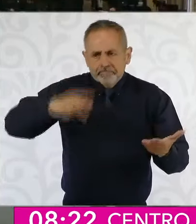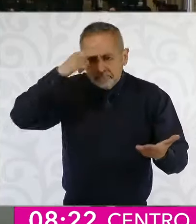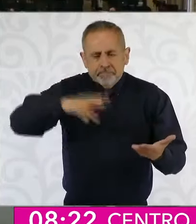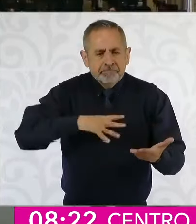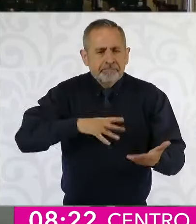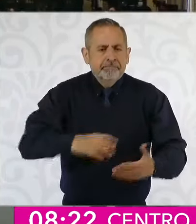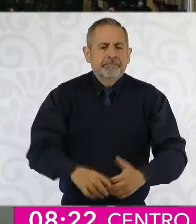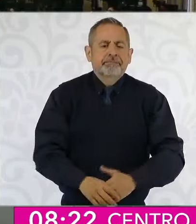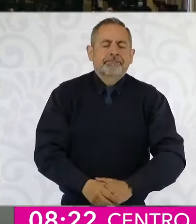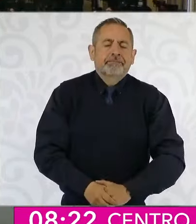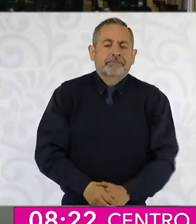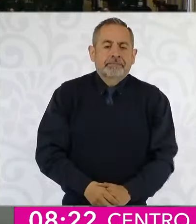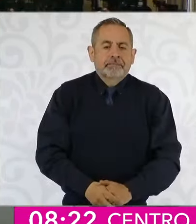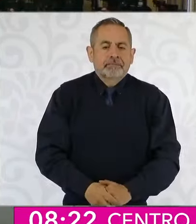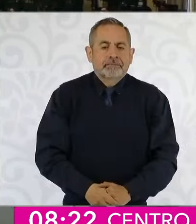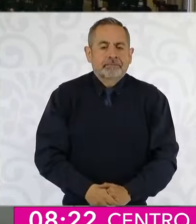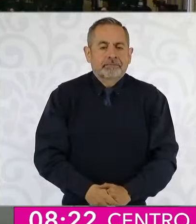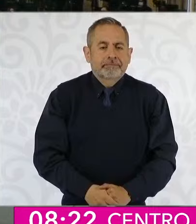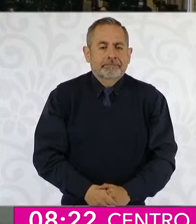Adelante.